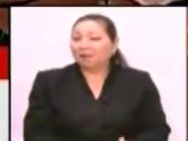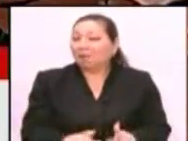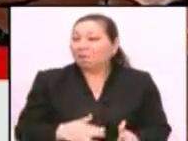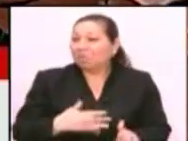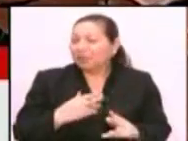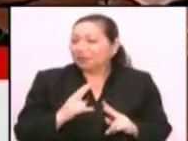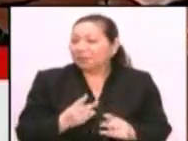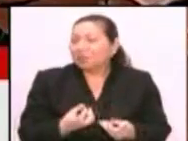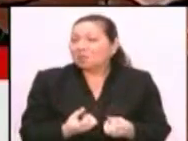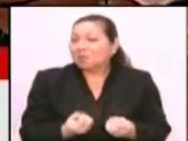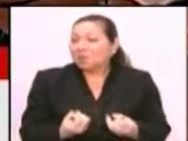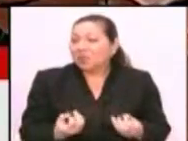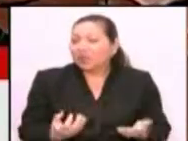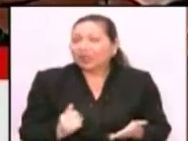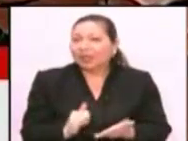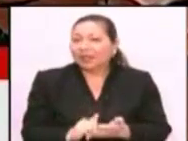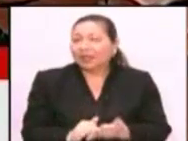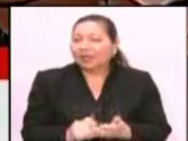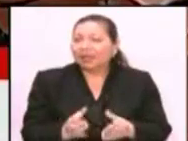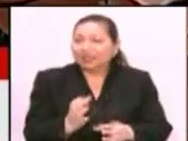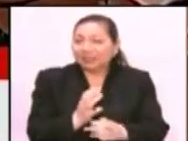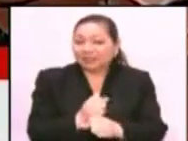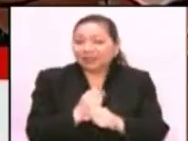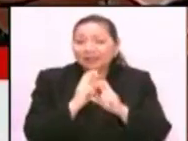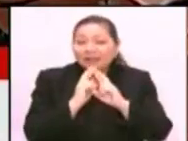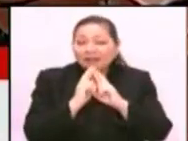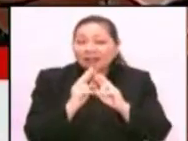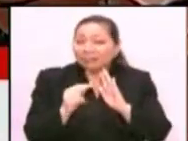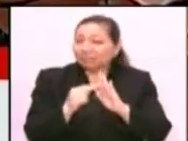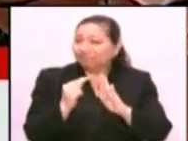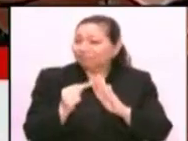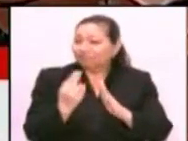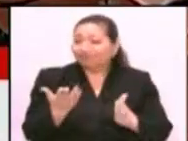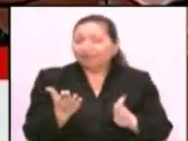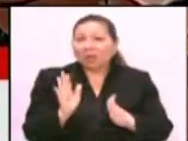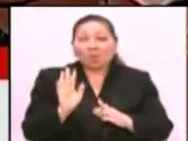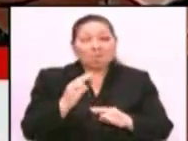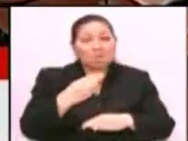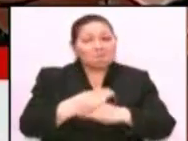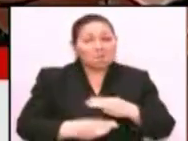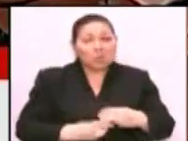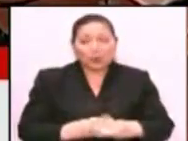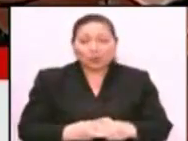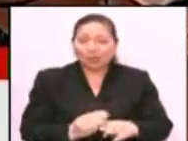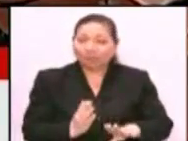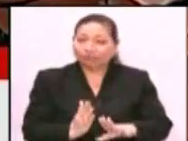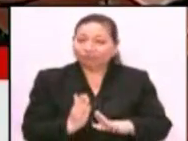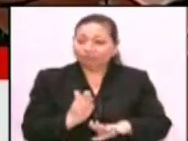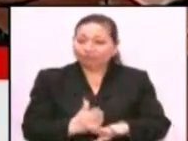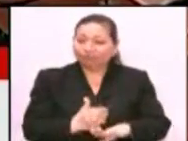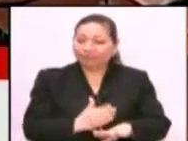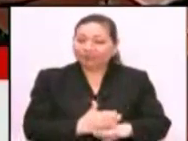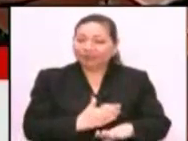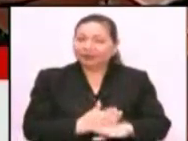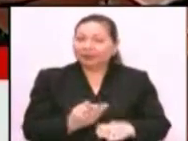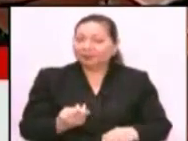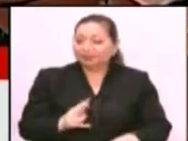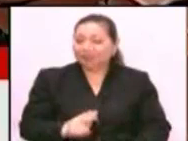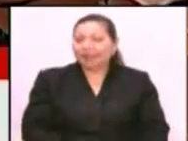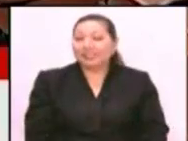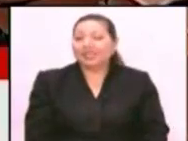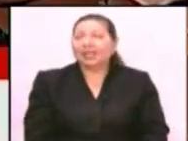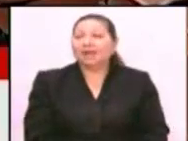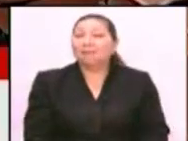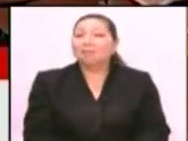pueden ver que la cantidad de recursos que se están atando a resultados a nivel mundial en países en vías de desarrollo es creciente,